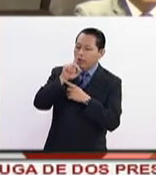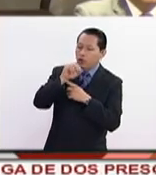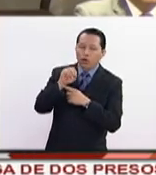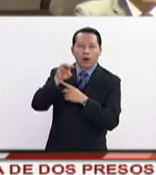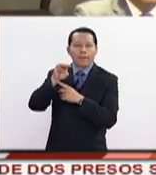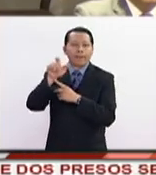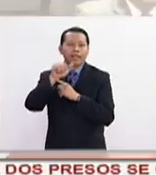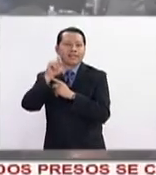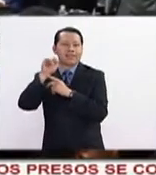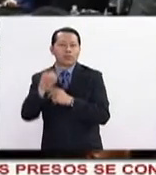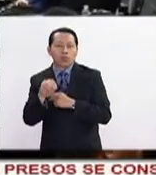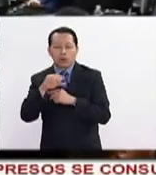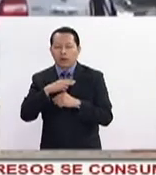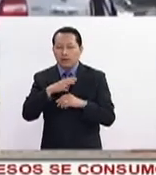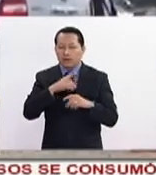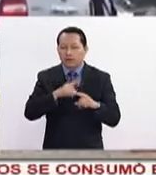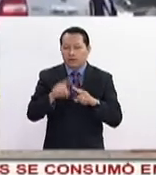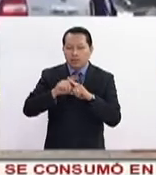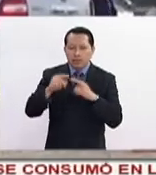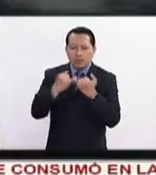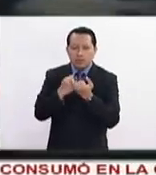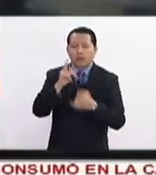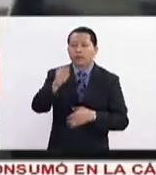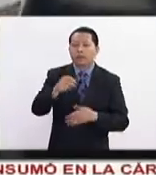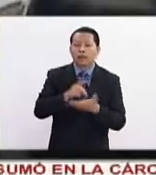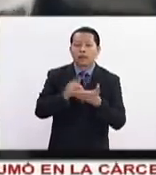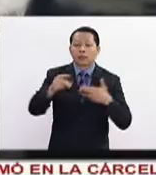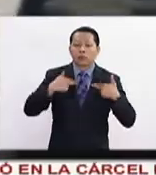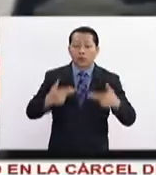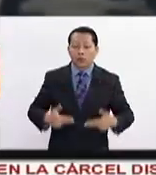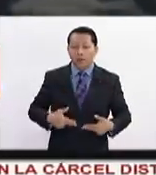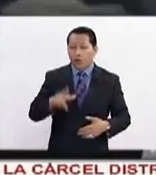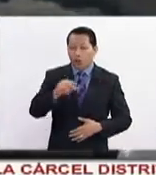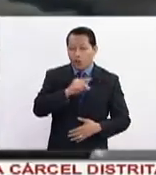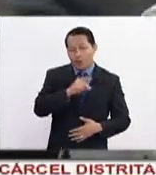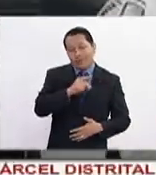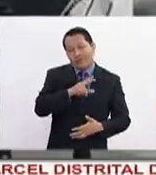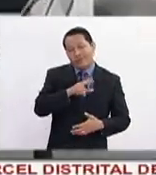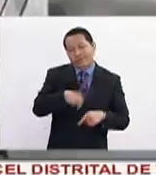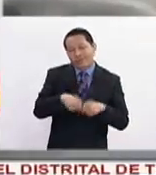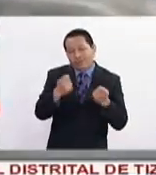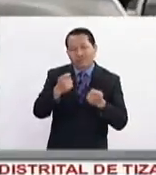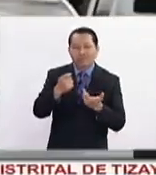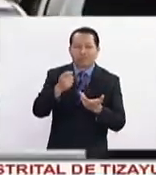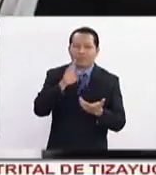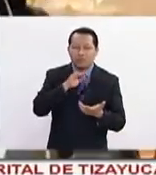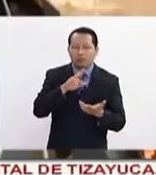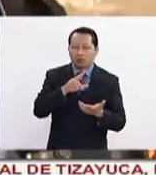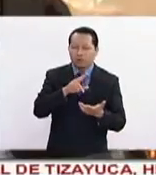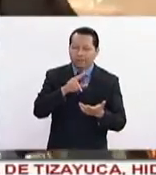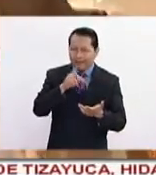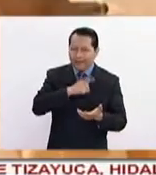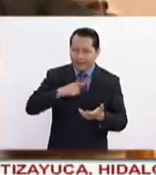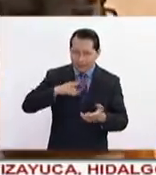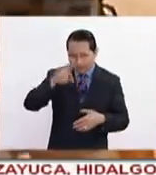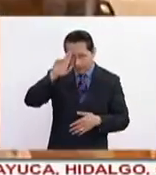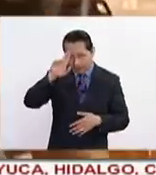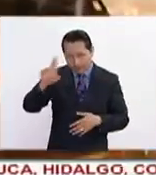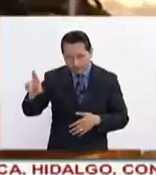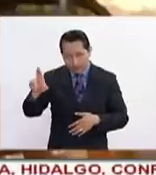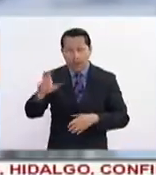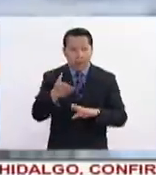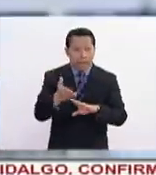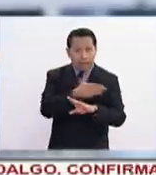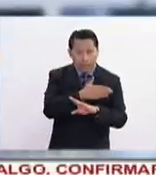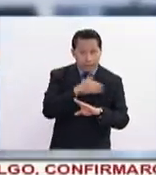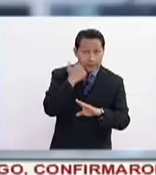se subraya la no violación de los derechos humanos. No estoy diciendo que hasta el momento haya habido, pero en el caso que haya